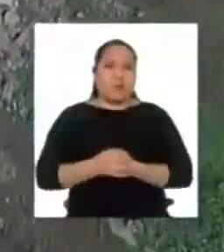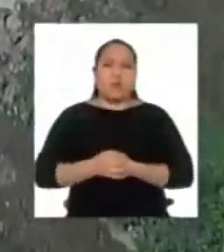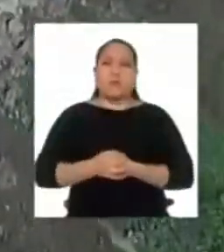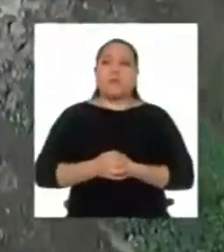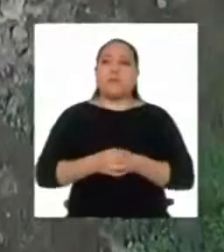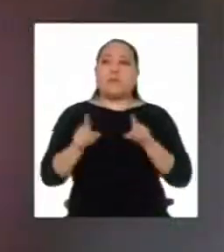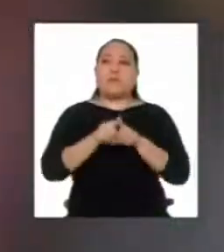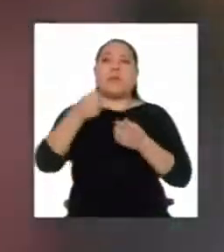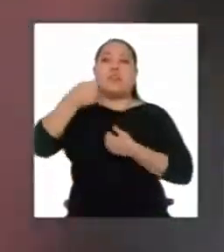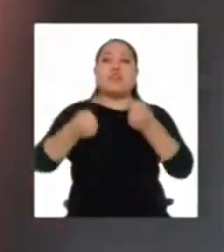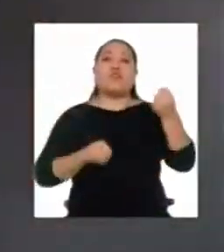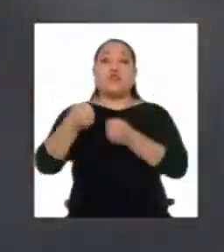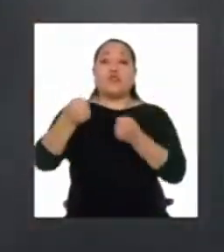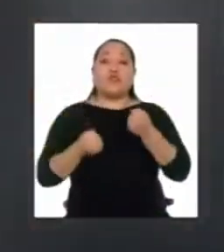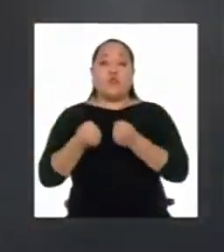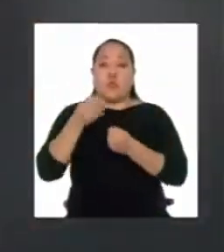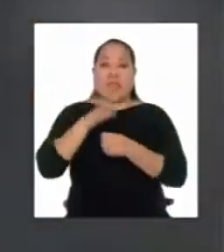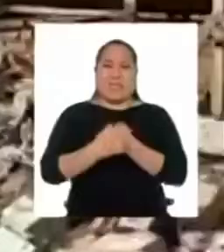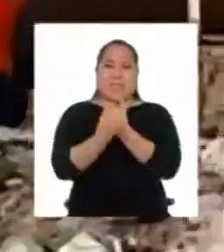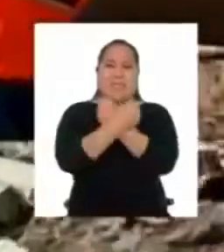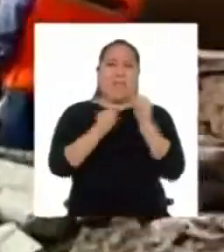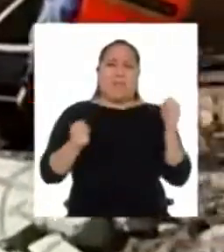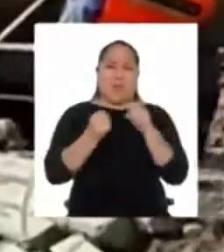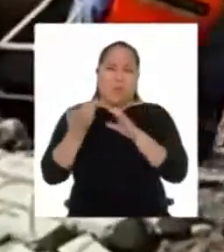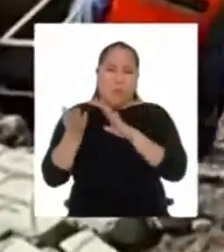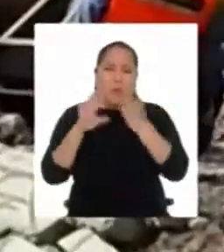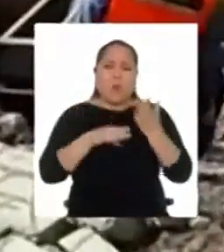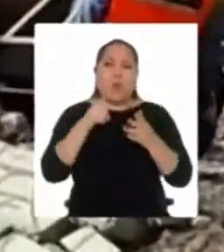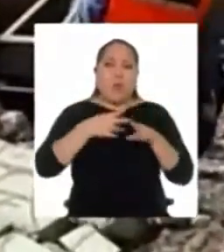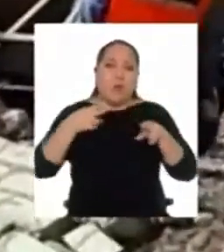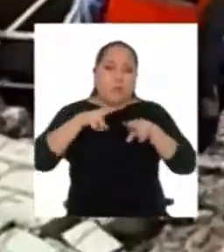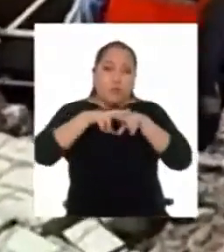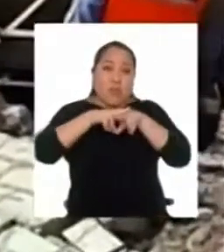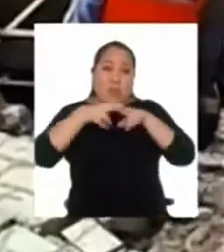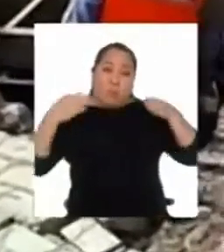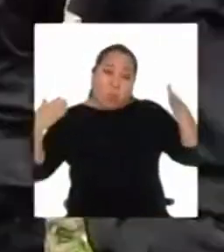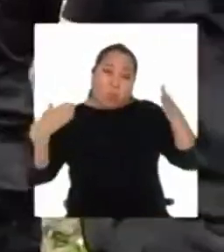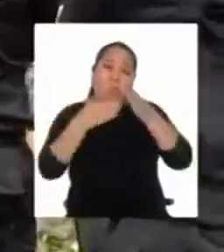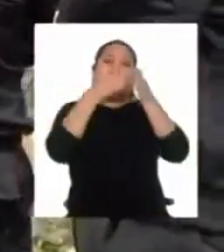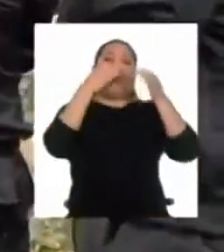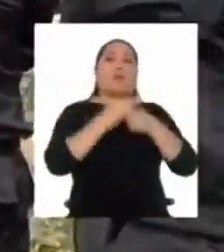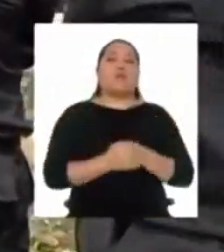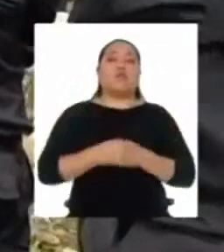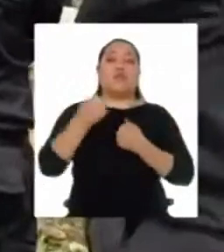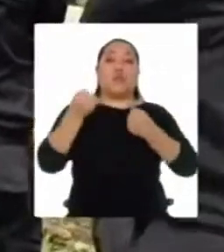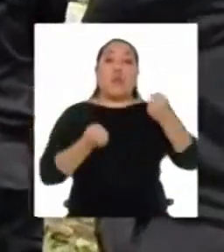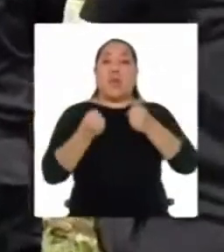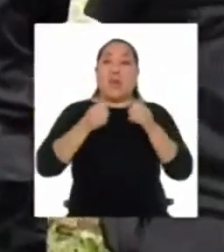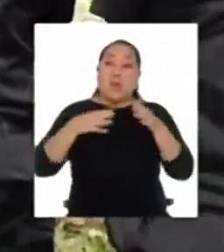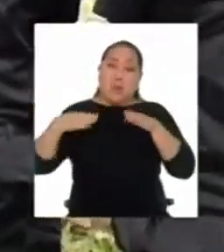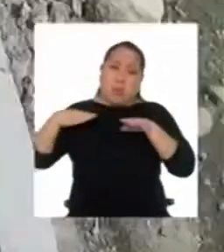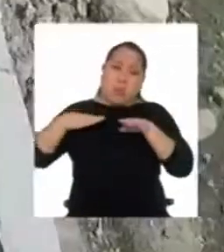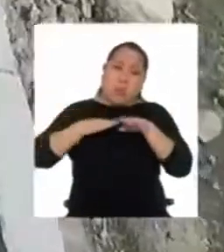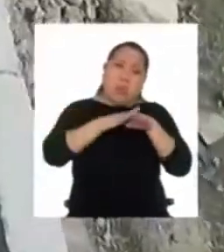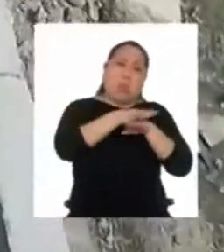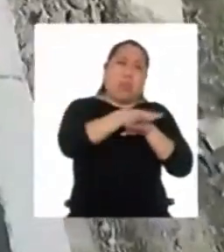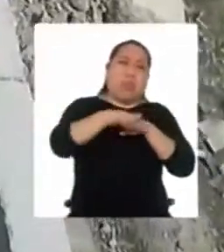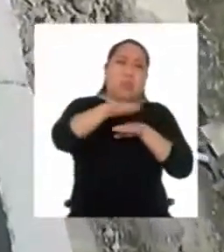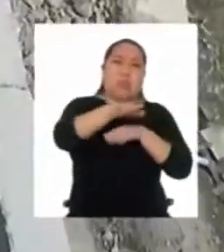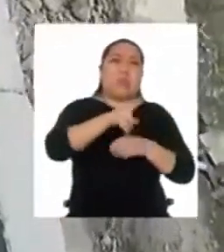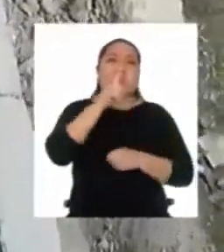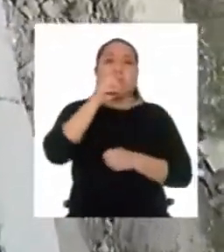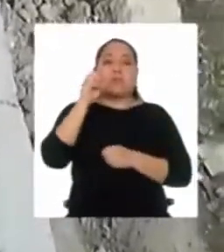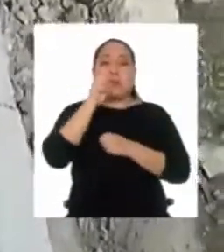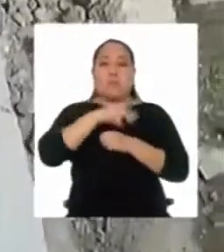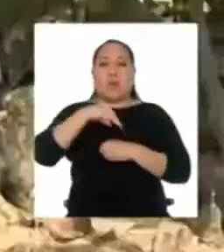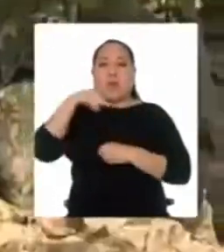Además, chofer salvó de morir tras chocar con tren en Huachipa. Su vehículo fue arrastrado 100 metros.